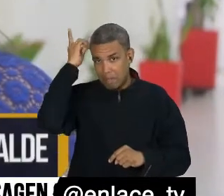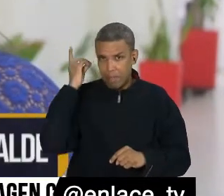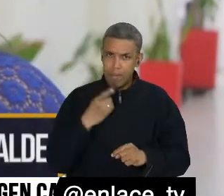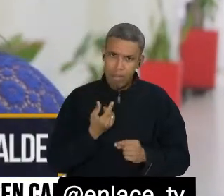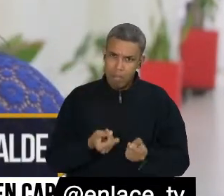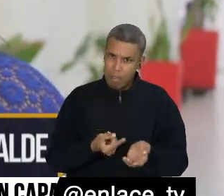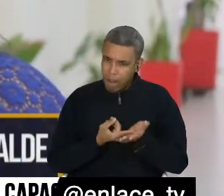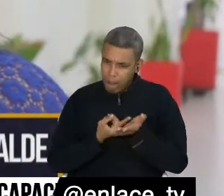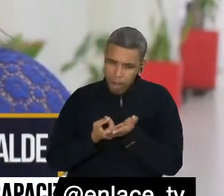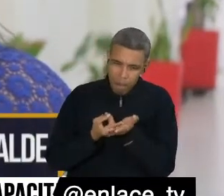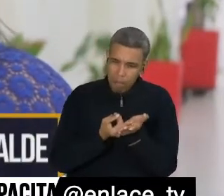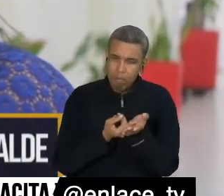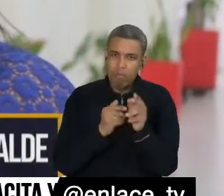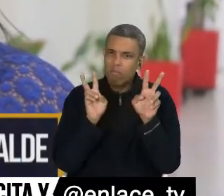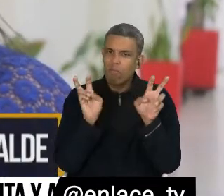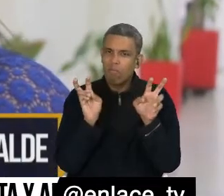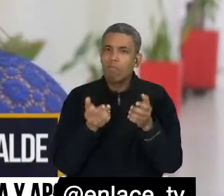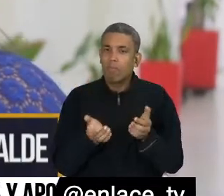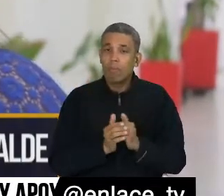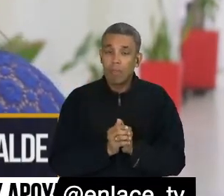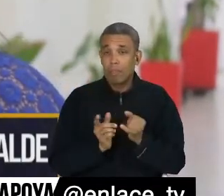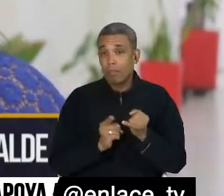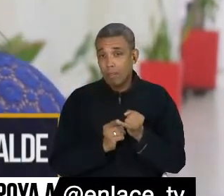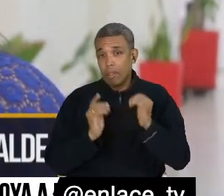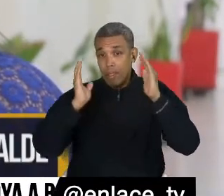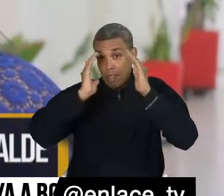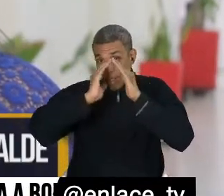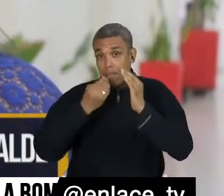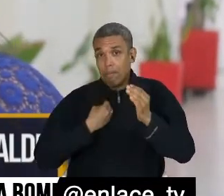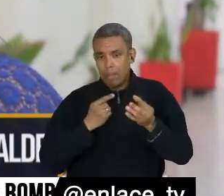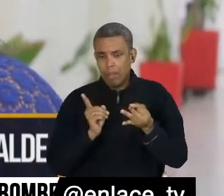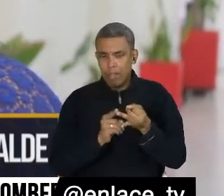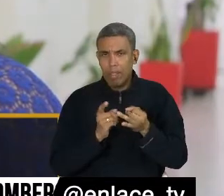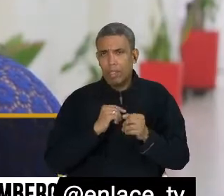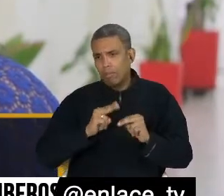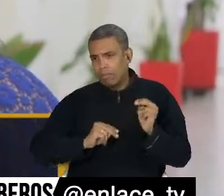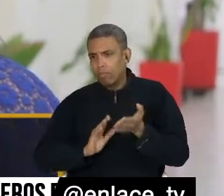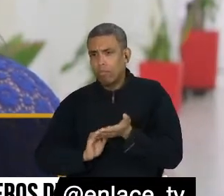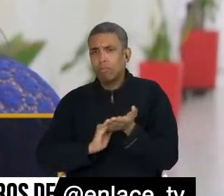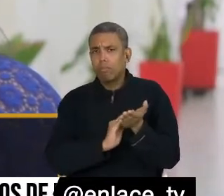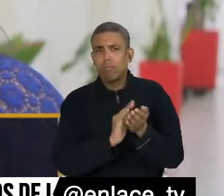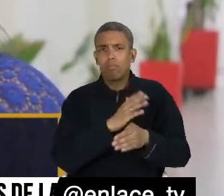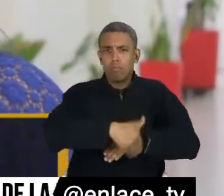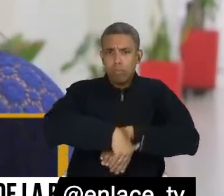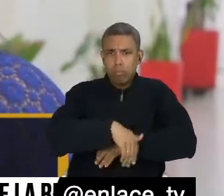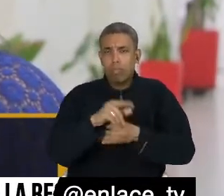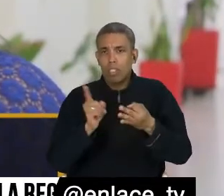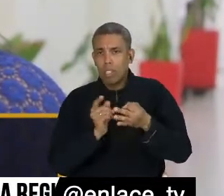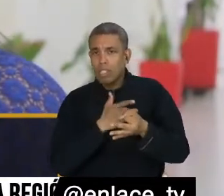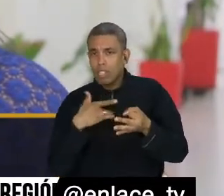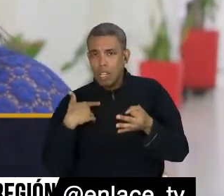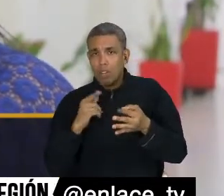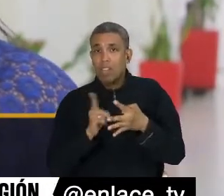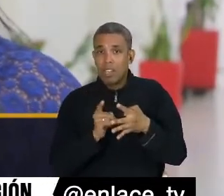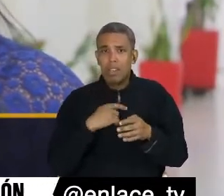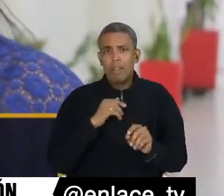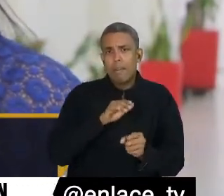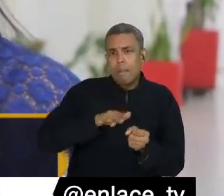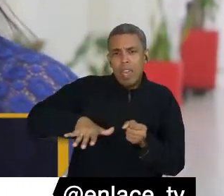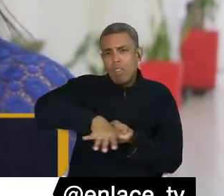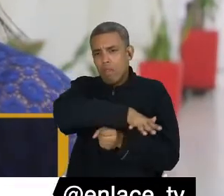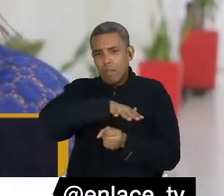de la Comuna 1 fue vivienda e infraestructura, salud, saneamiento básico y medio ambiente. Fueron los temas primordiales,